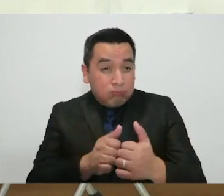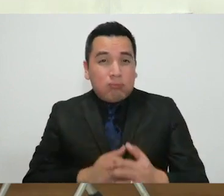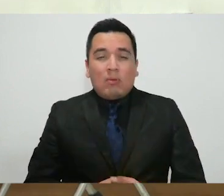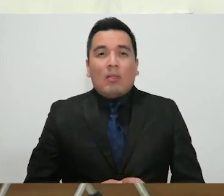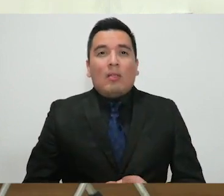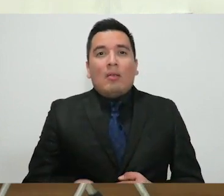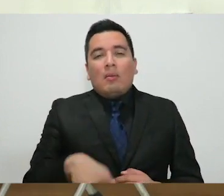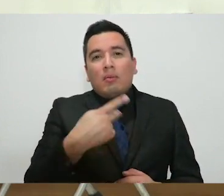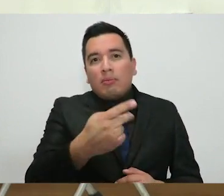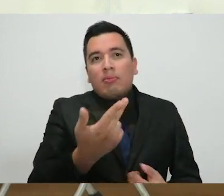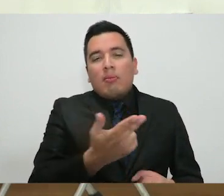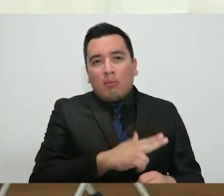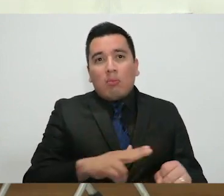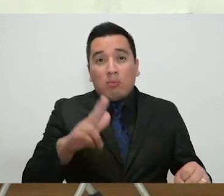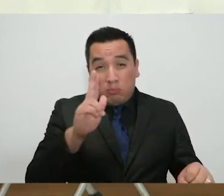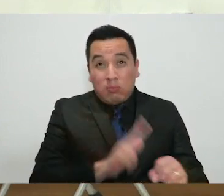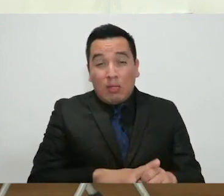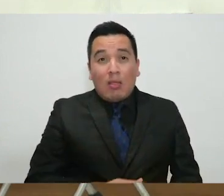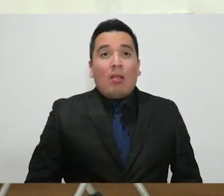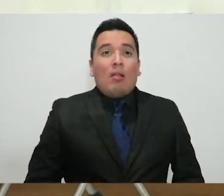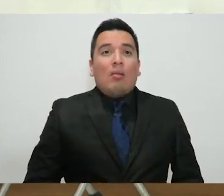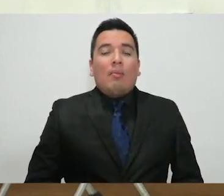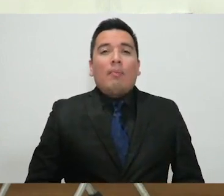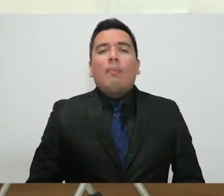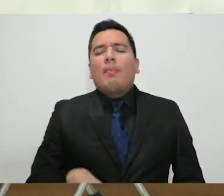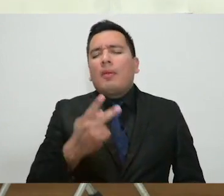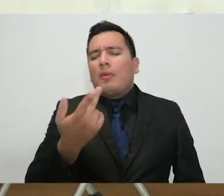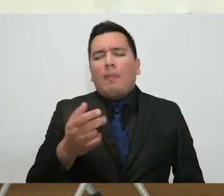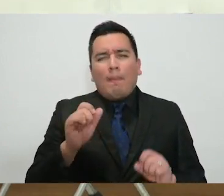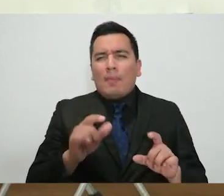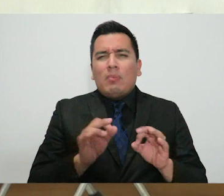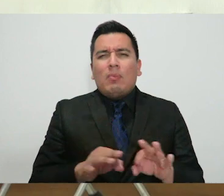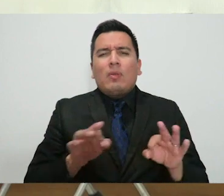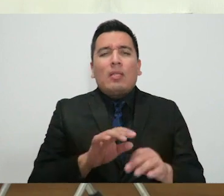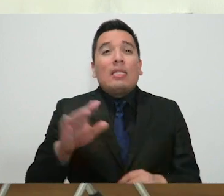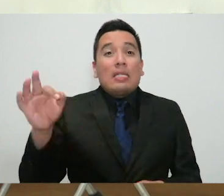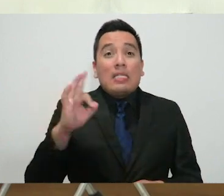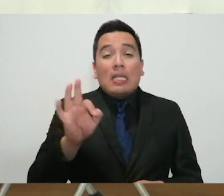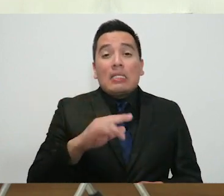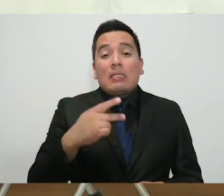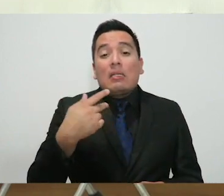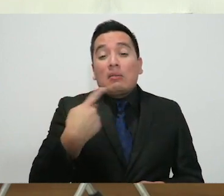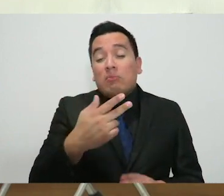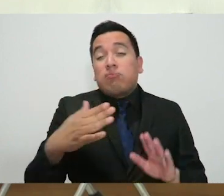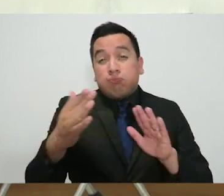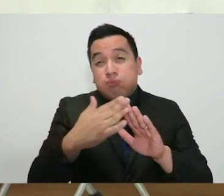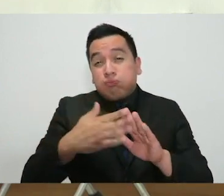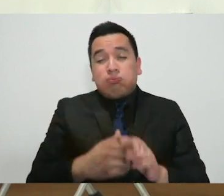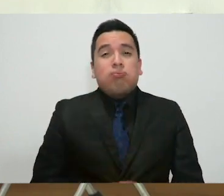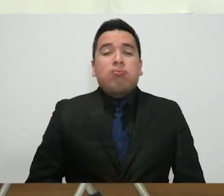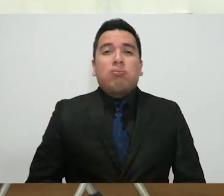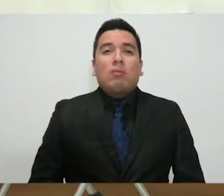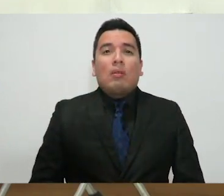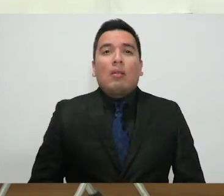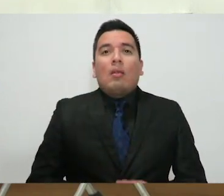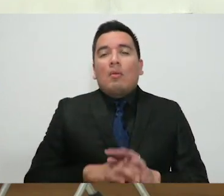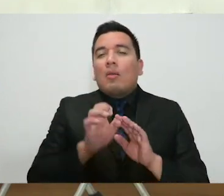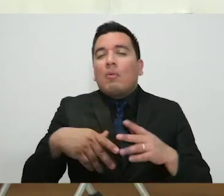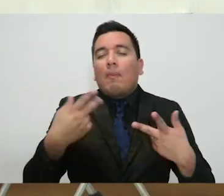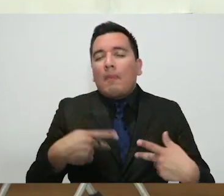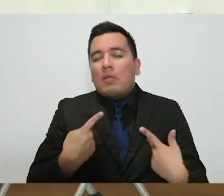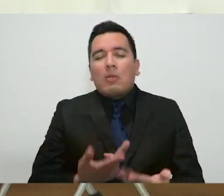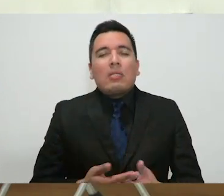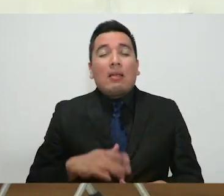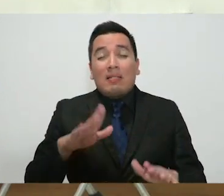acercarse a los centros, a los hospitales, pero potencialmente también se podrían acercar a ciertas casas, es decir, cuando las